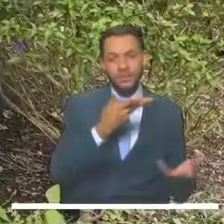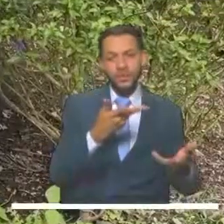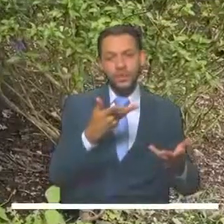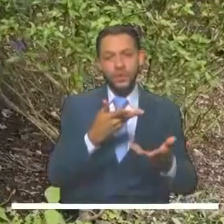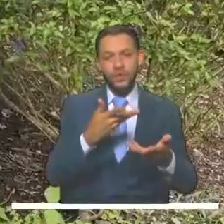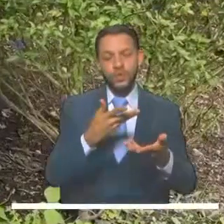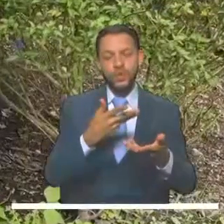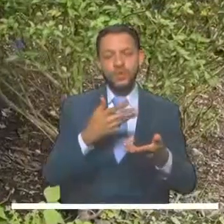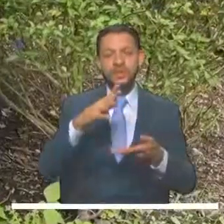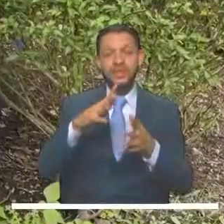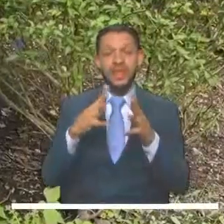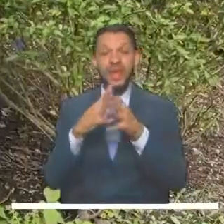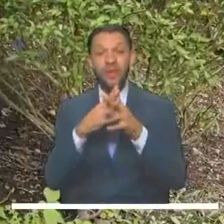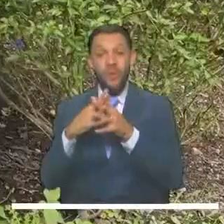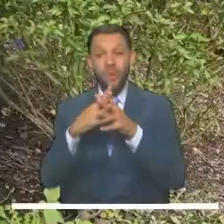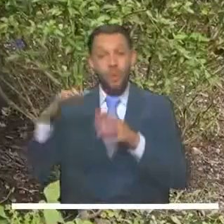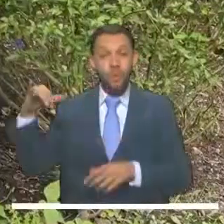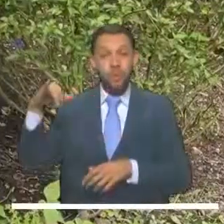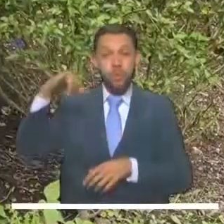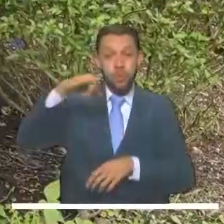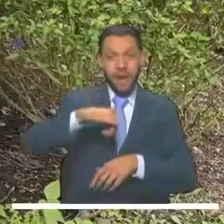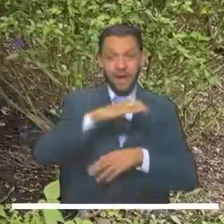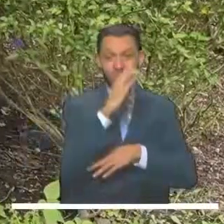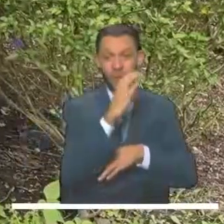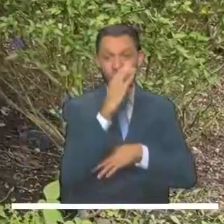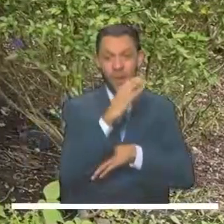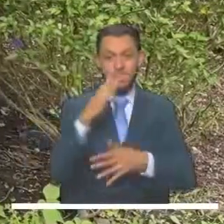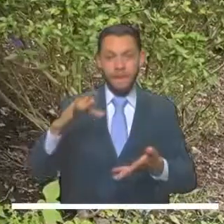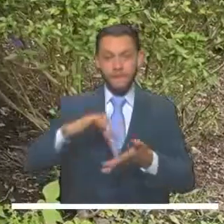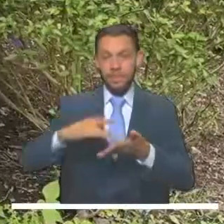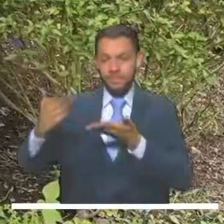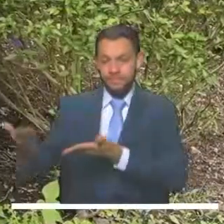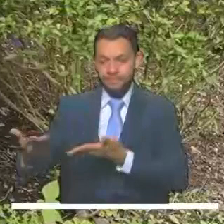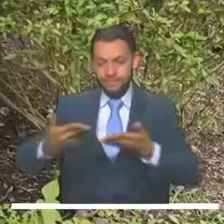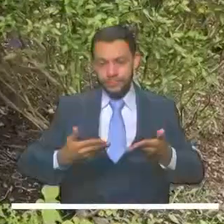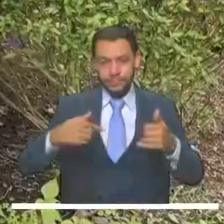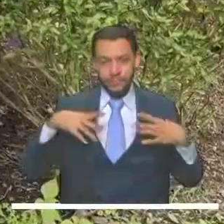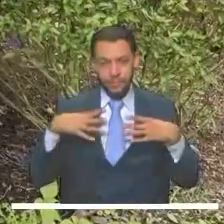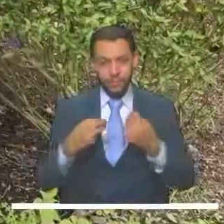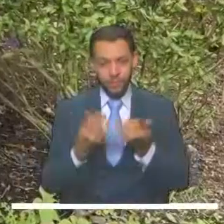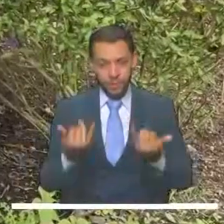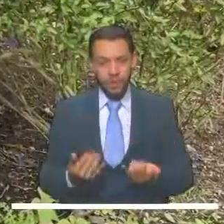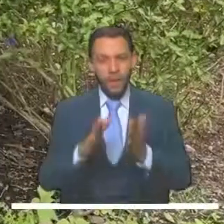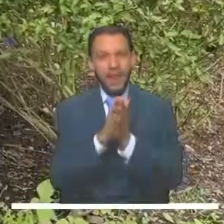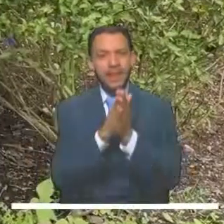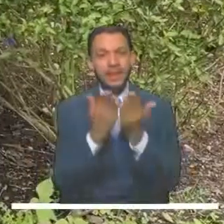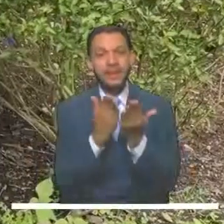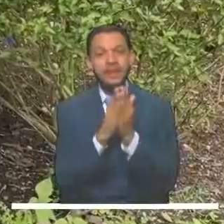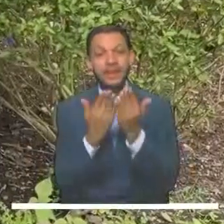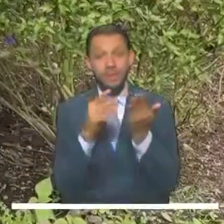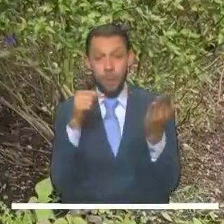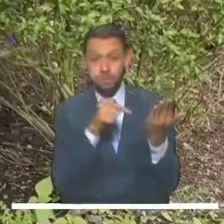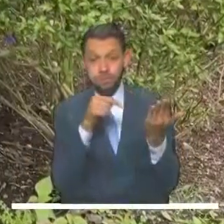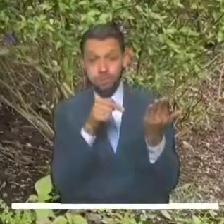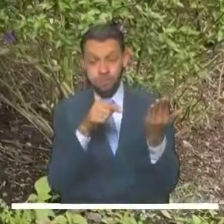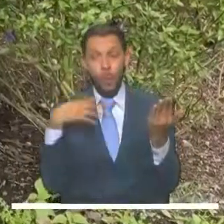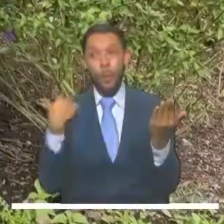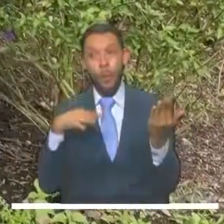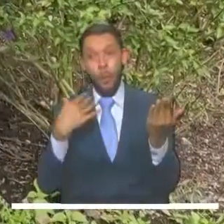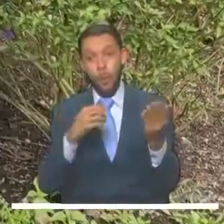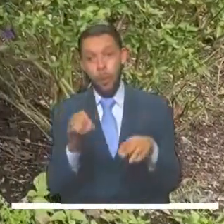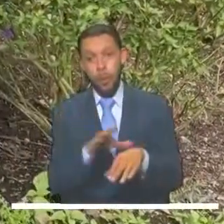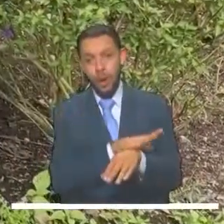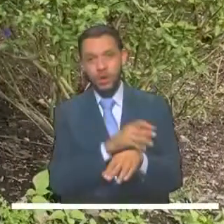jersey eeuu en este libro de las 100 enfermedades más frecuentes que tiene dos